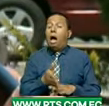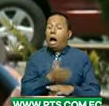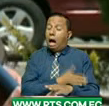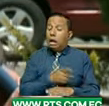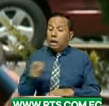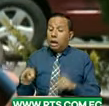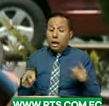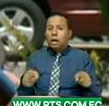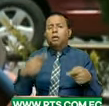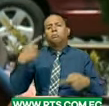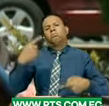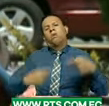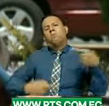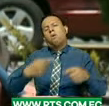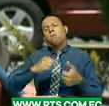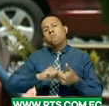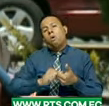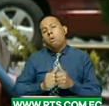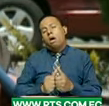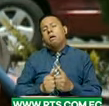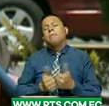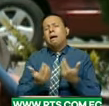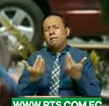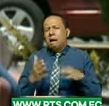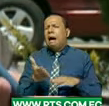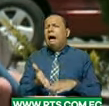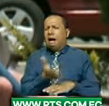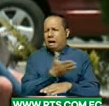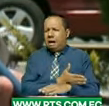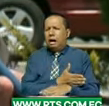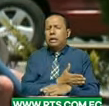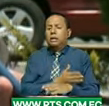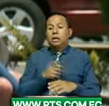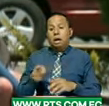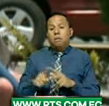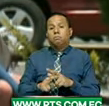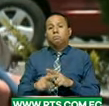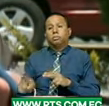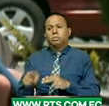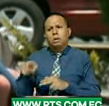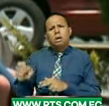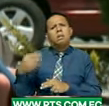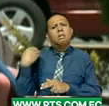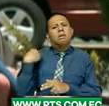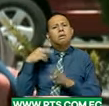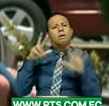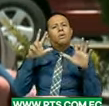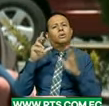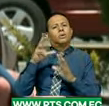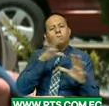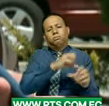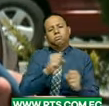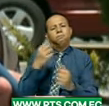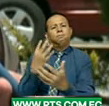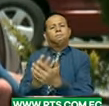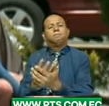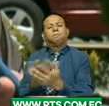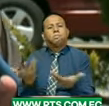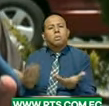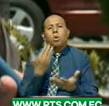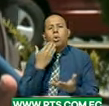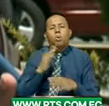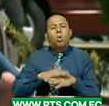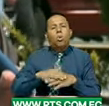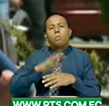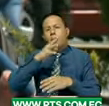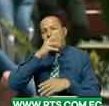un problema que ya se había pactado con anterioridad. Tenía 8 detenciones por tenencia, tráfico de sustancias sujetas